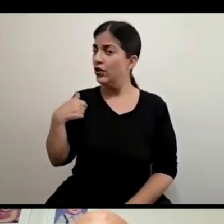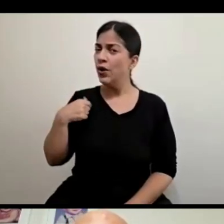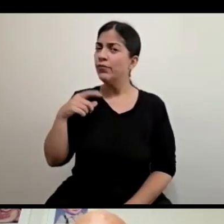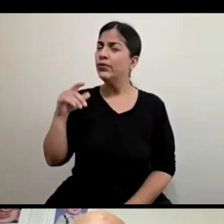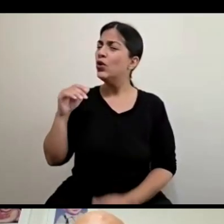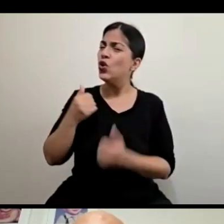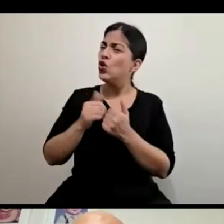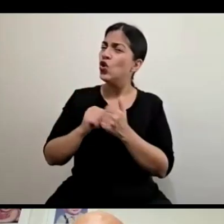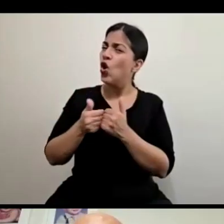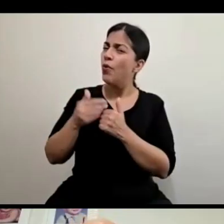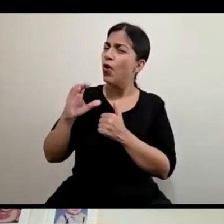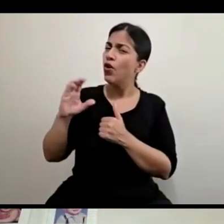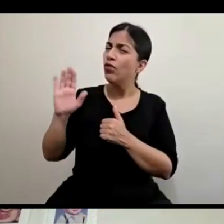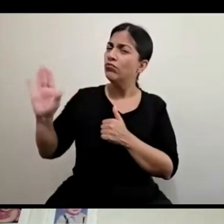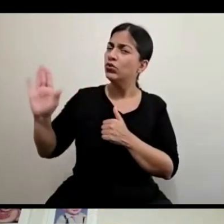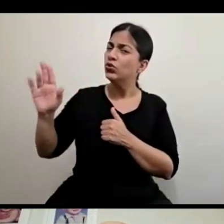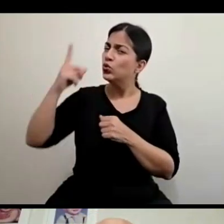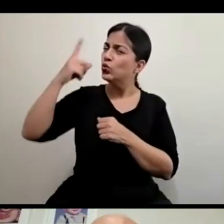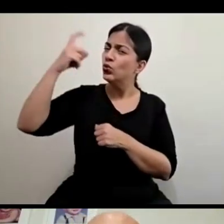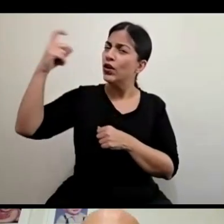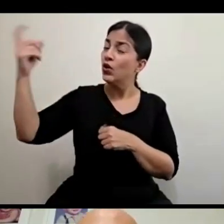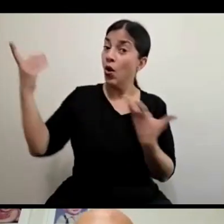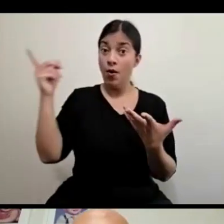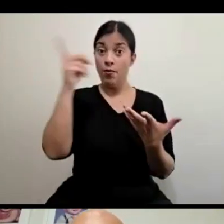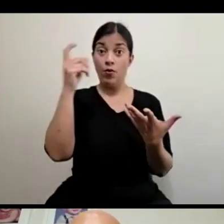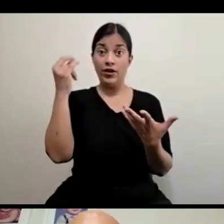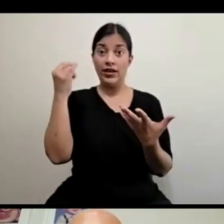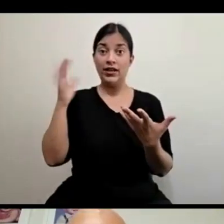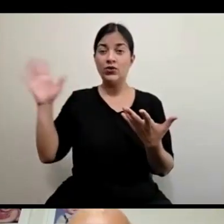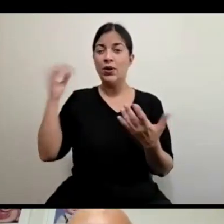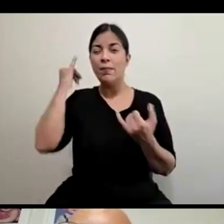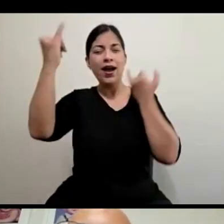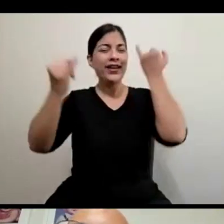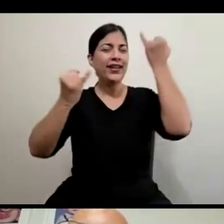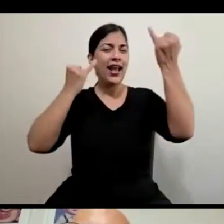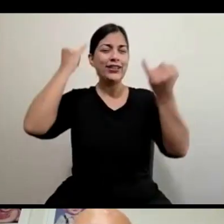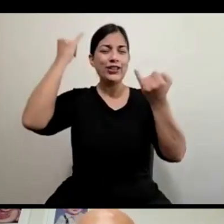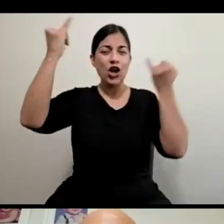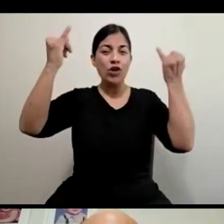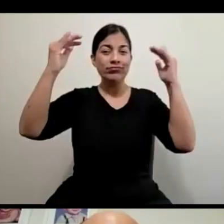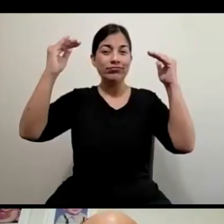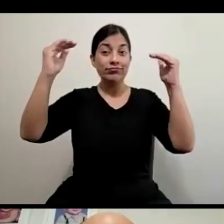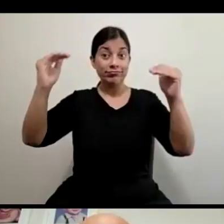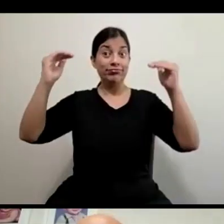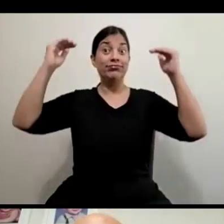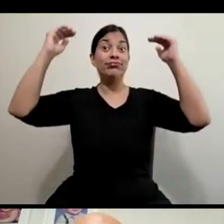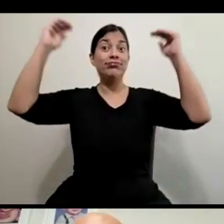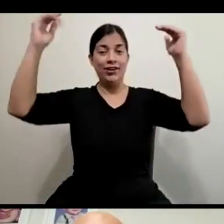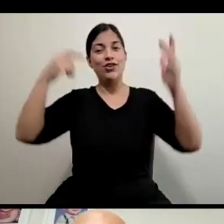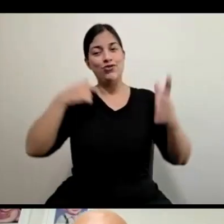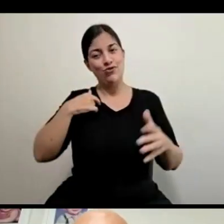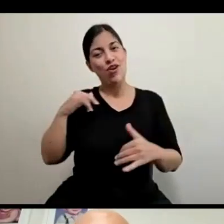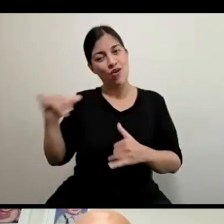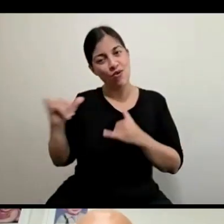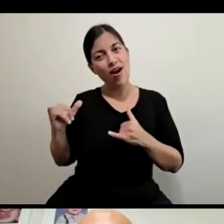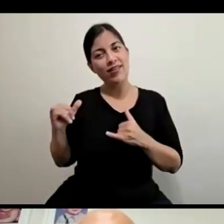sueños de Checo? En colores. Porque cuando uno tiene una imaginación un poco exaltada, que ahí me pongo yo, y a veces uno sueña